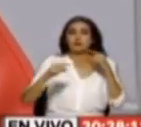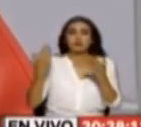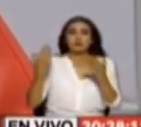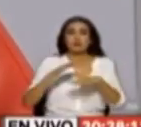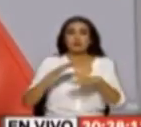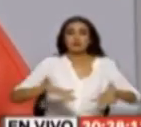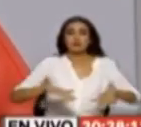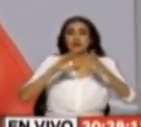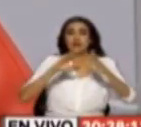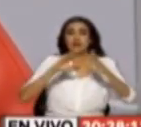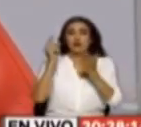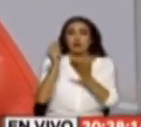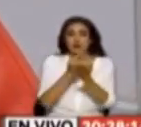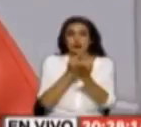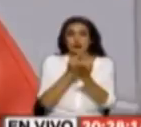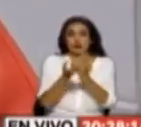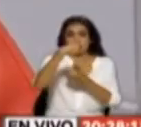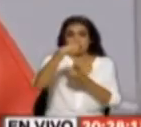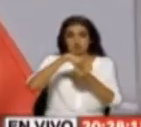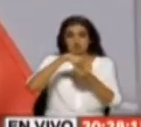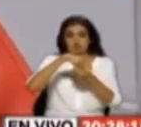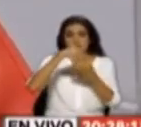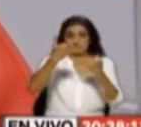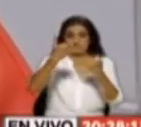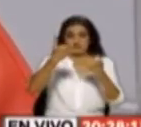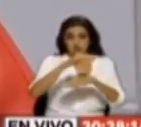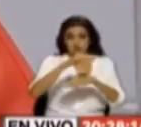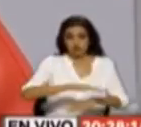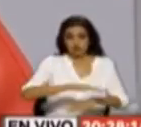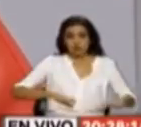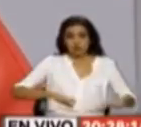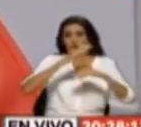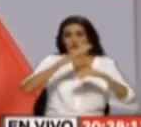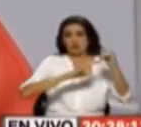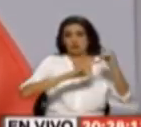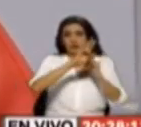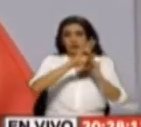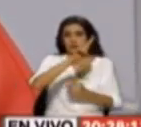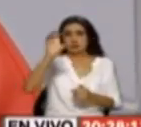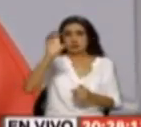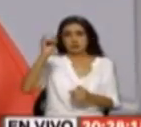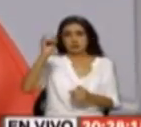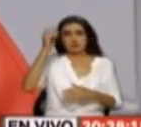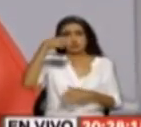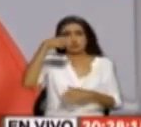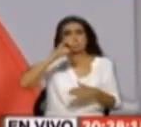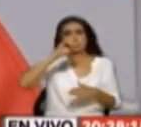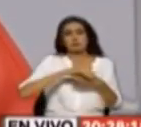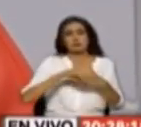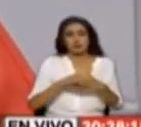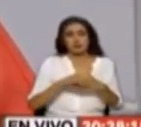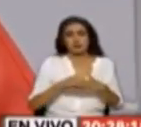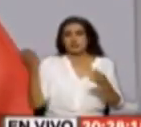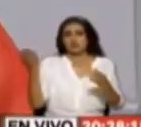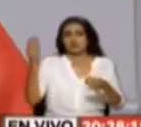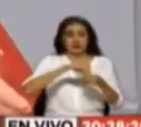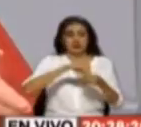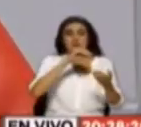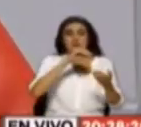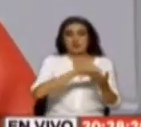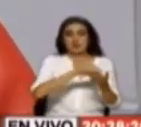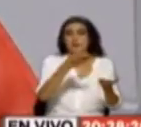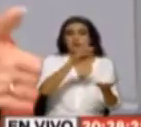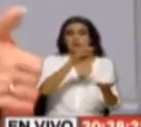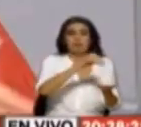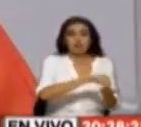las cooperativas de ahorro y crédito, que en lo que va del año de gestión, más de 220 millones de dólares han sido colocados para beneficiar a